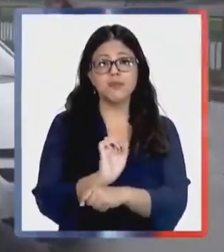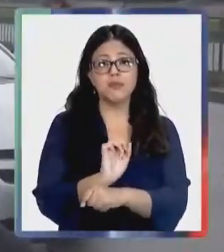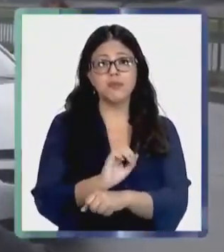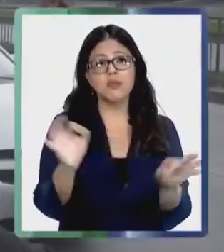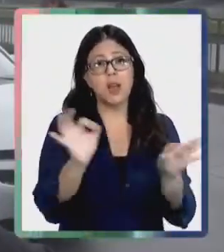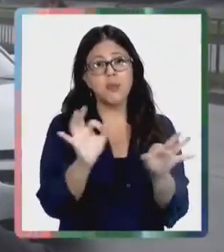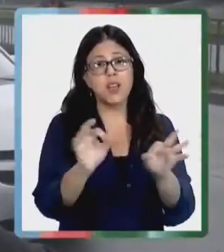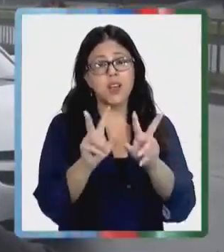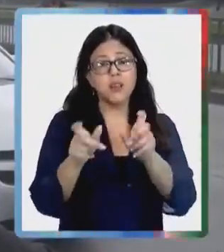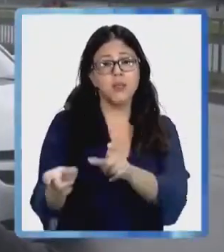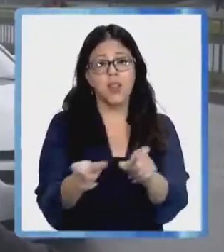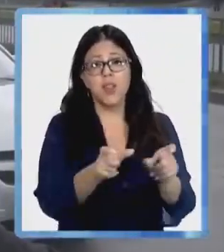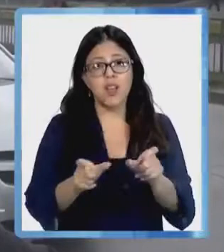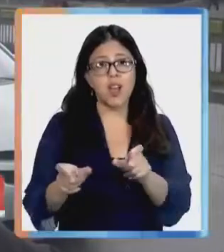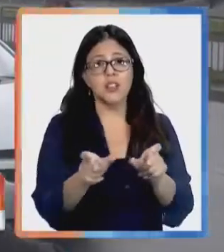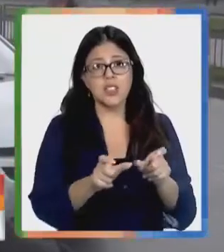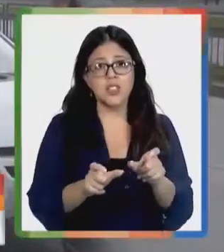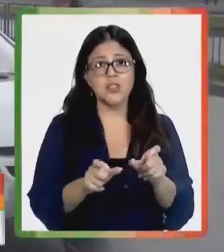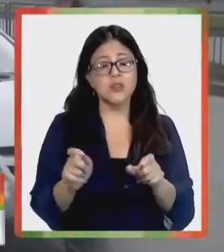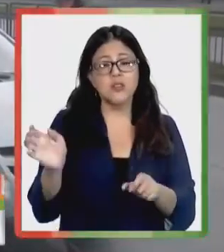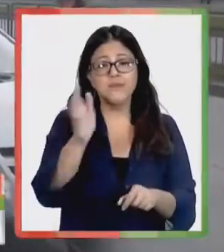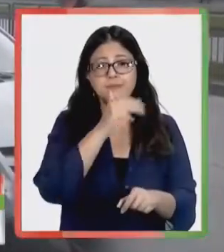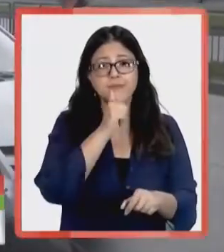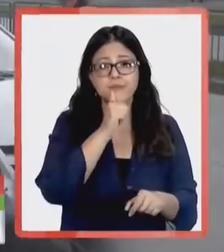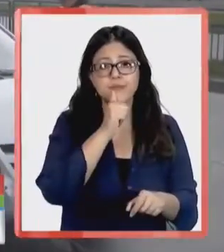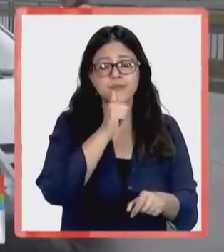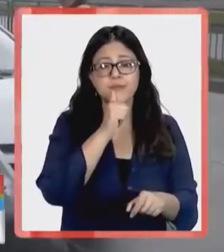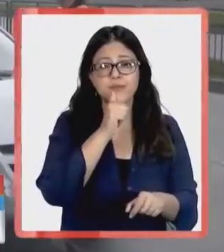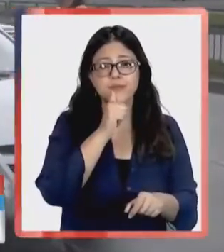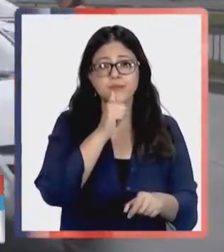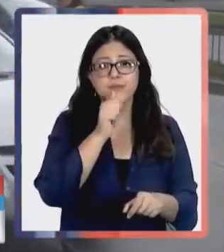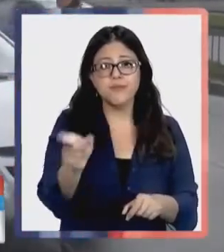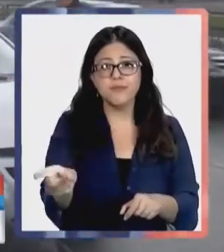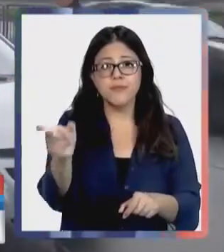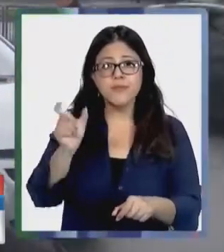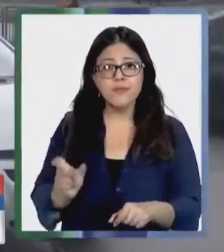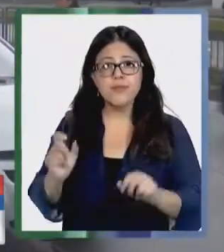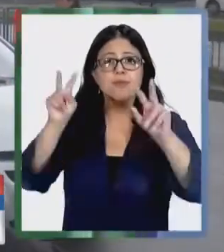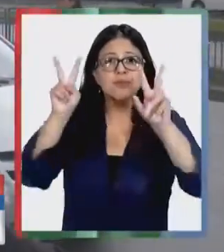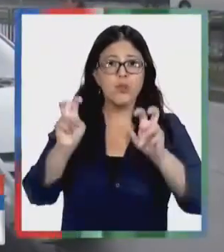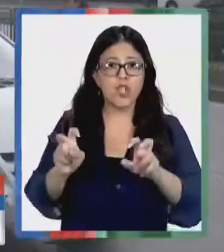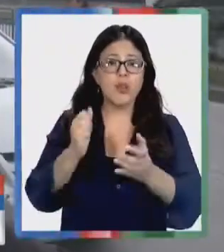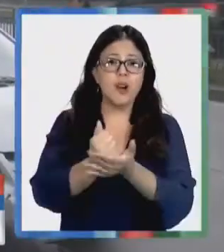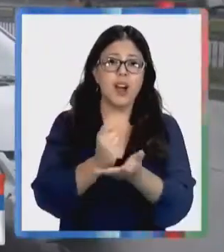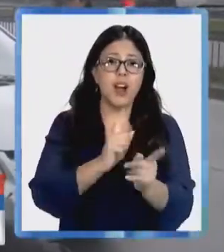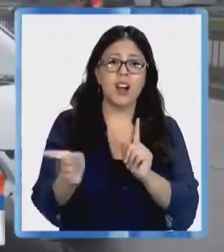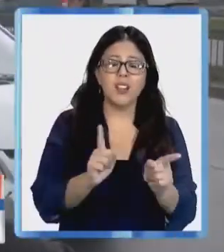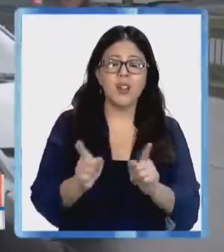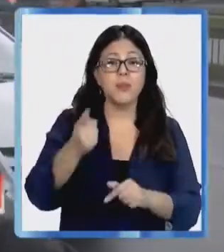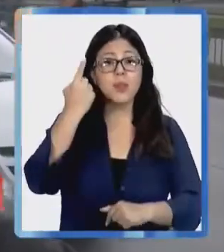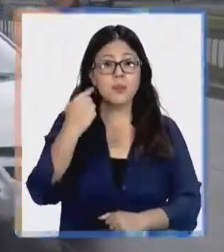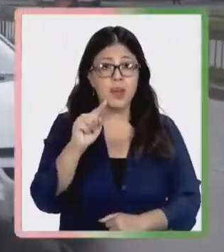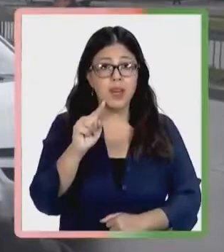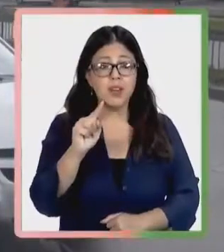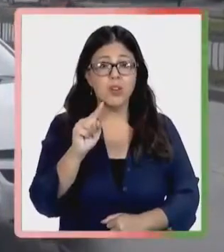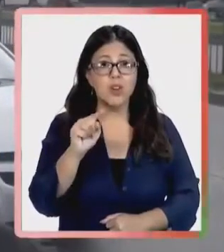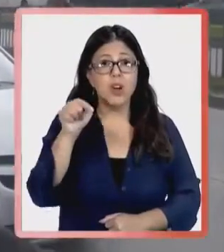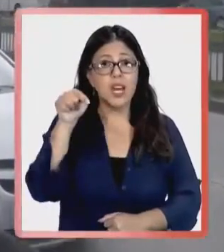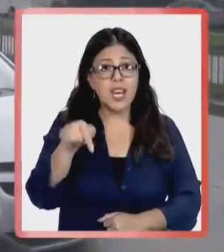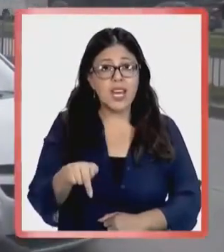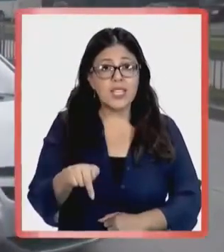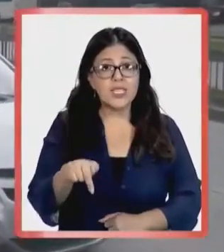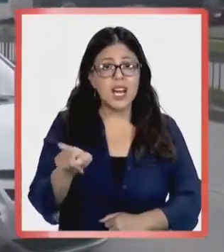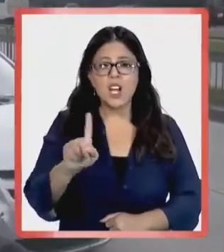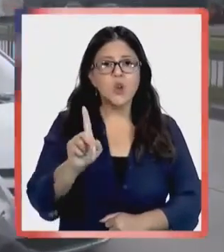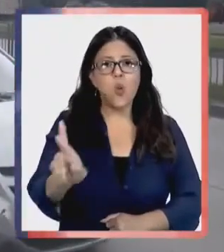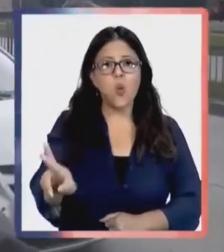frecuentemente señalan ante la fiscalización la no obtención por temas que se encuentran en trámite. No obstante, esa